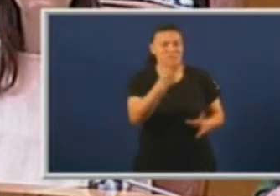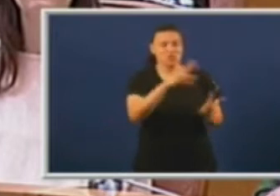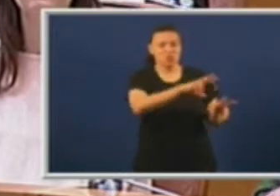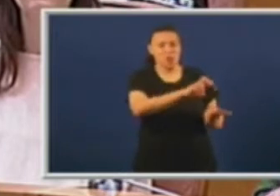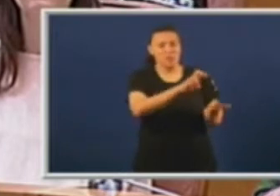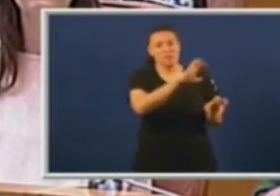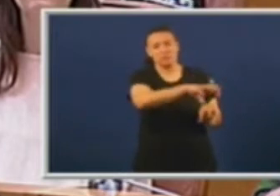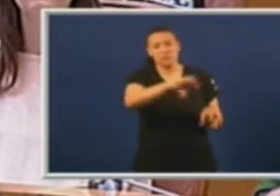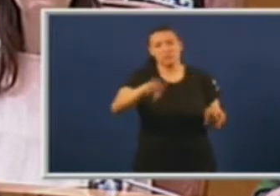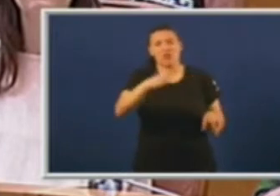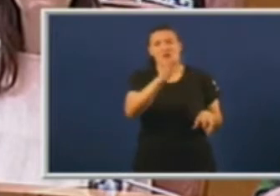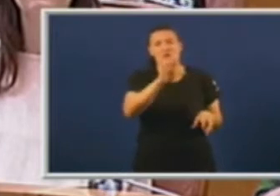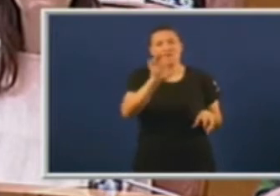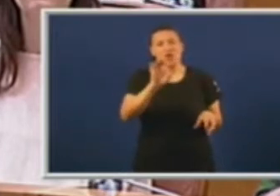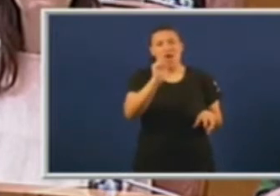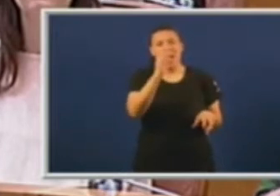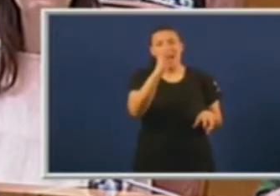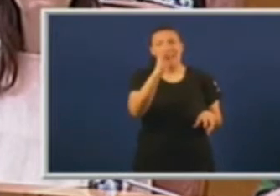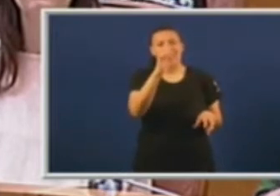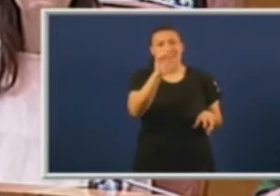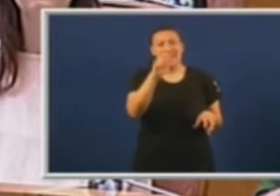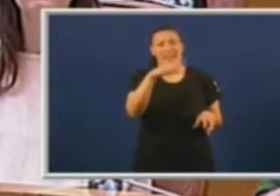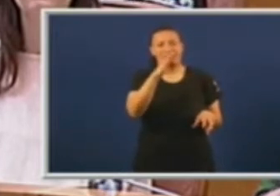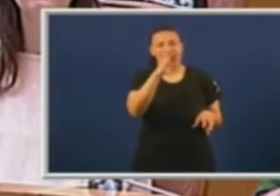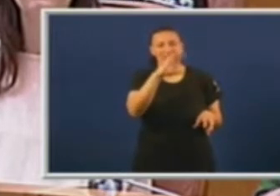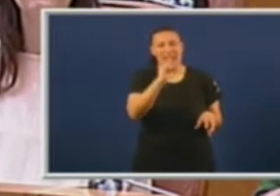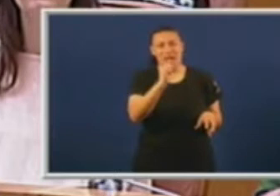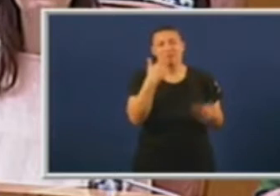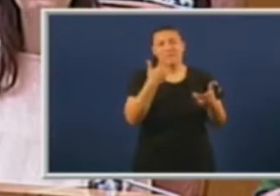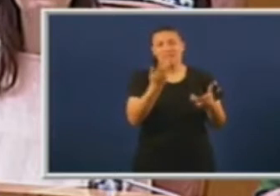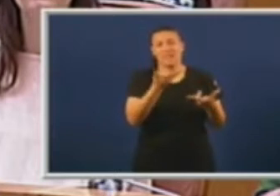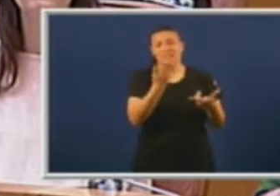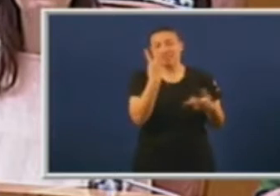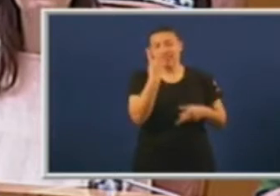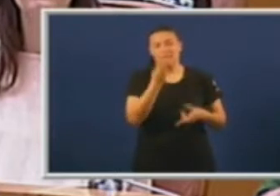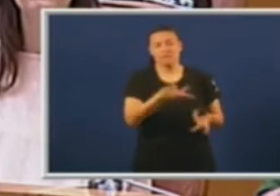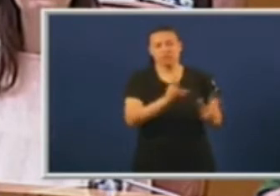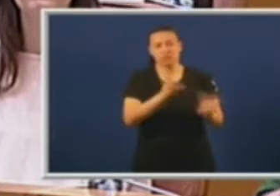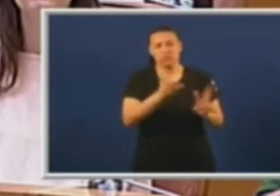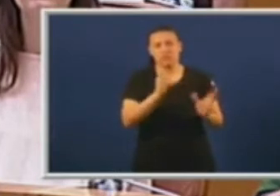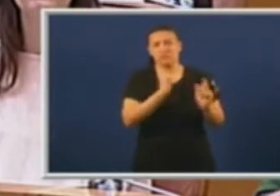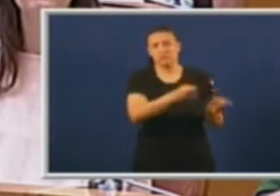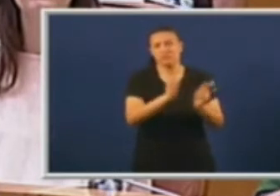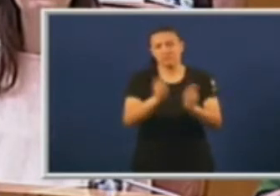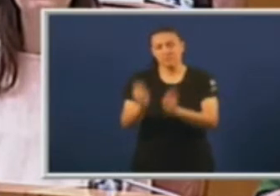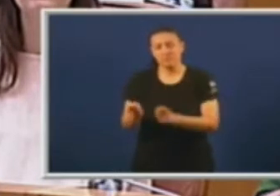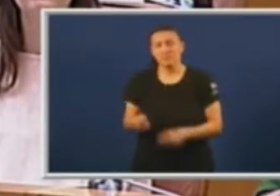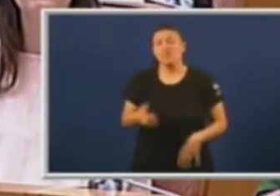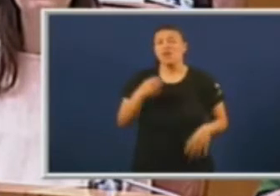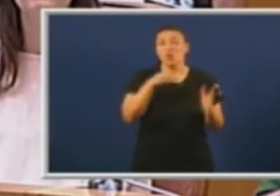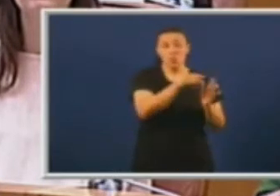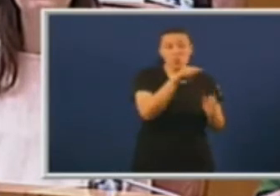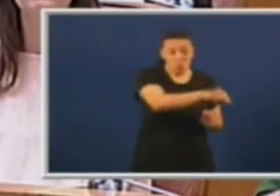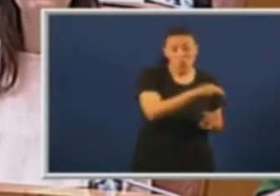á Ferroatlántica. E máis, esas concesións caducaron e vostede, a dedo en